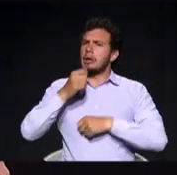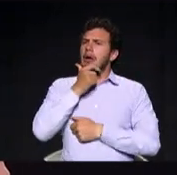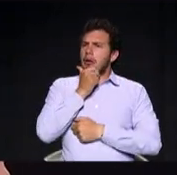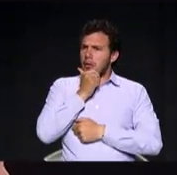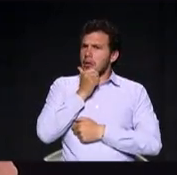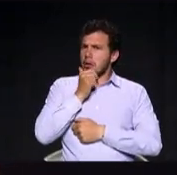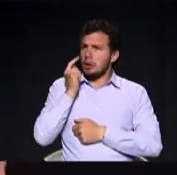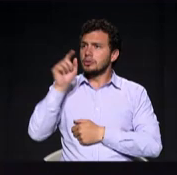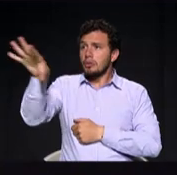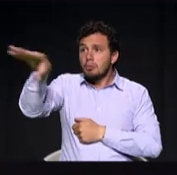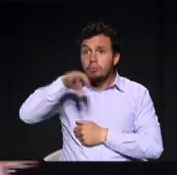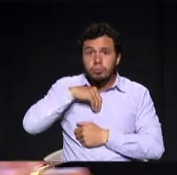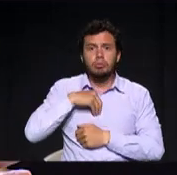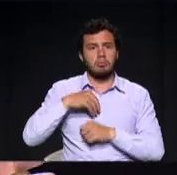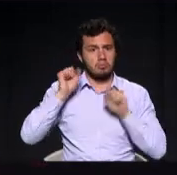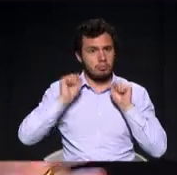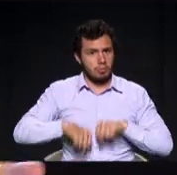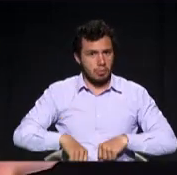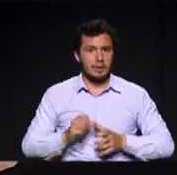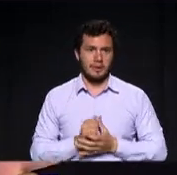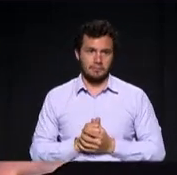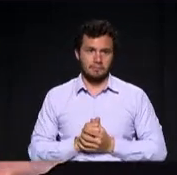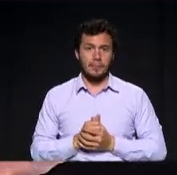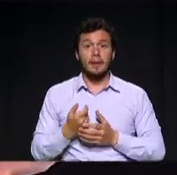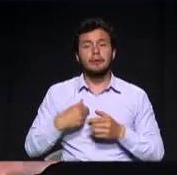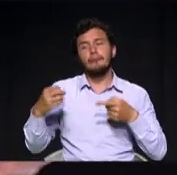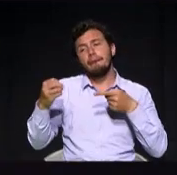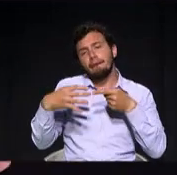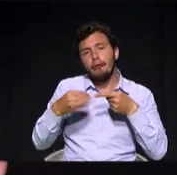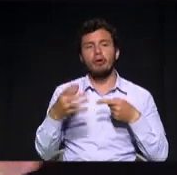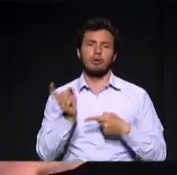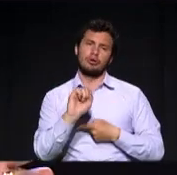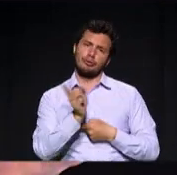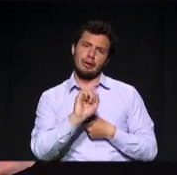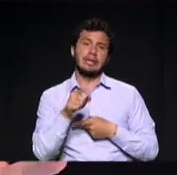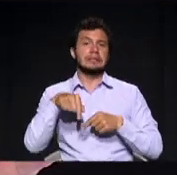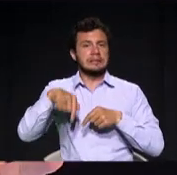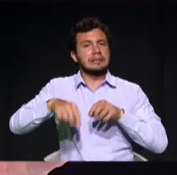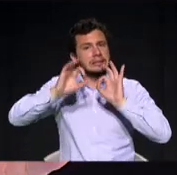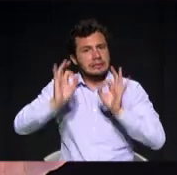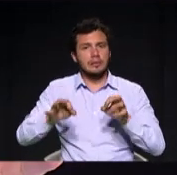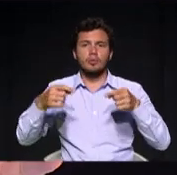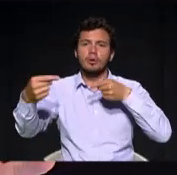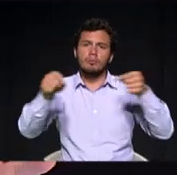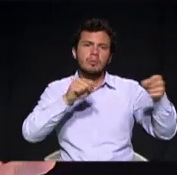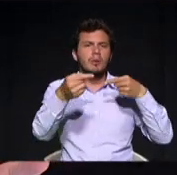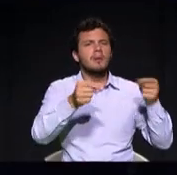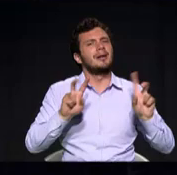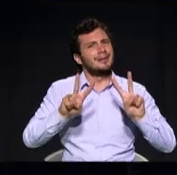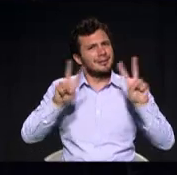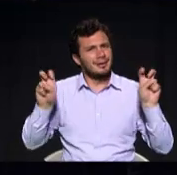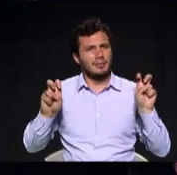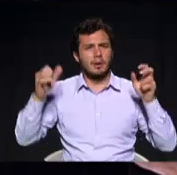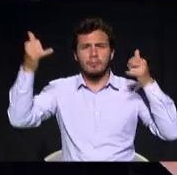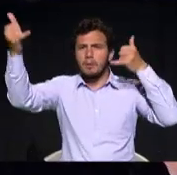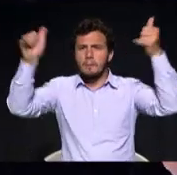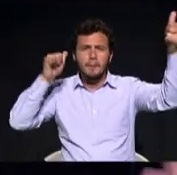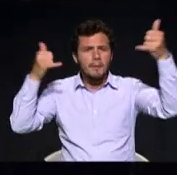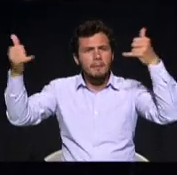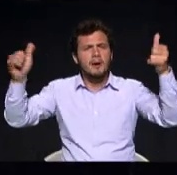decirle a control y fernando porque es un debate no es un foro que me preocupa mucho que él quiera seguir con las fotomultas las